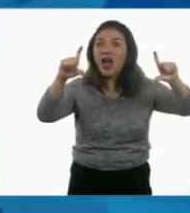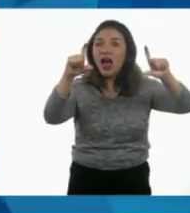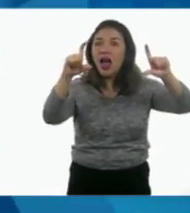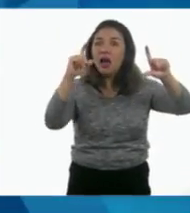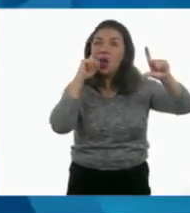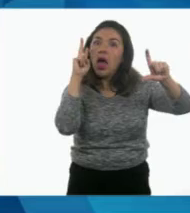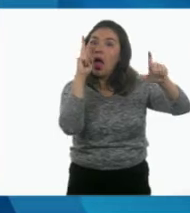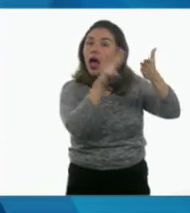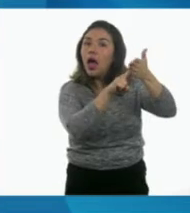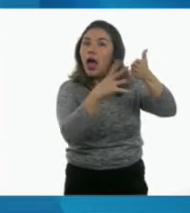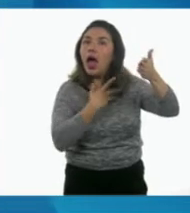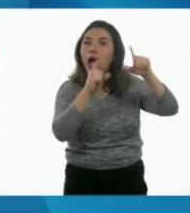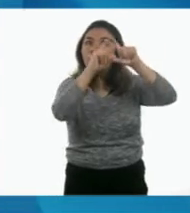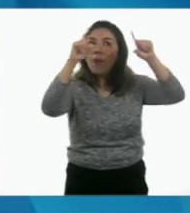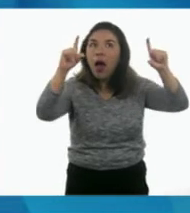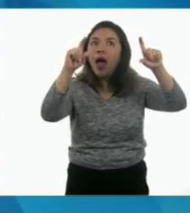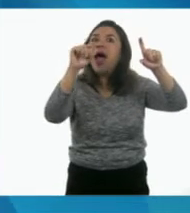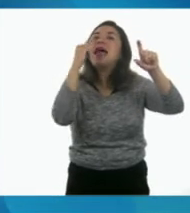Observa.